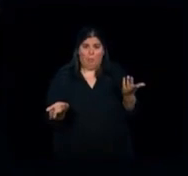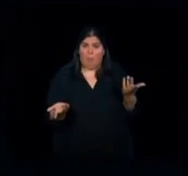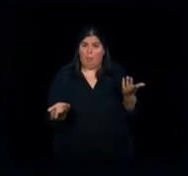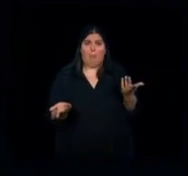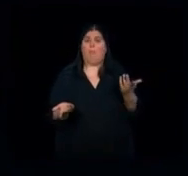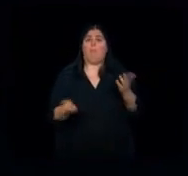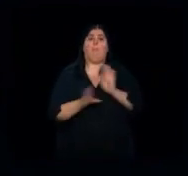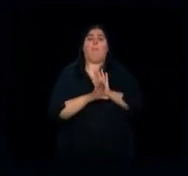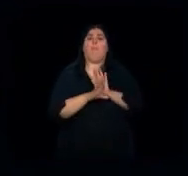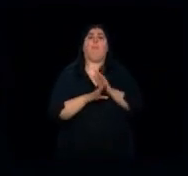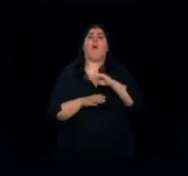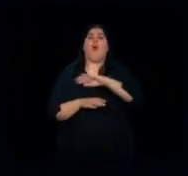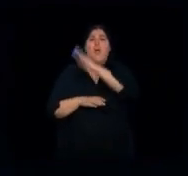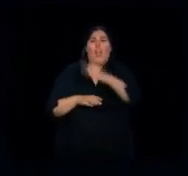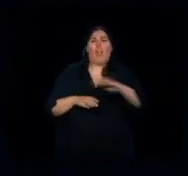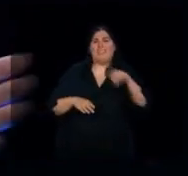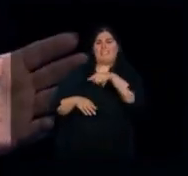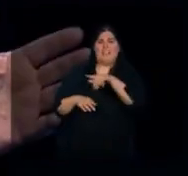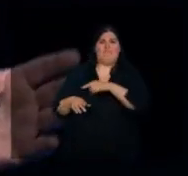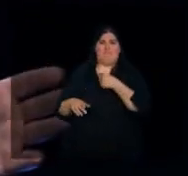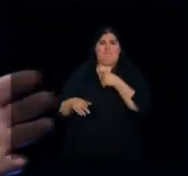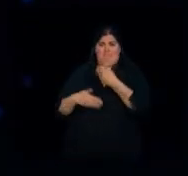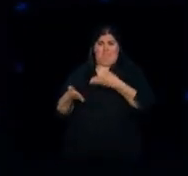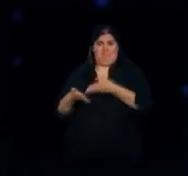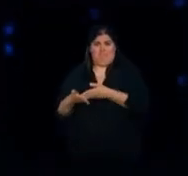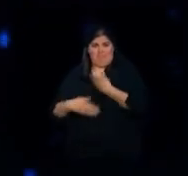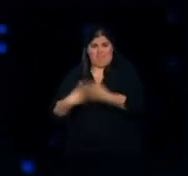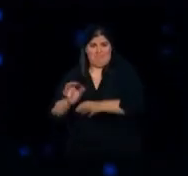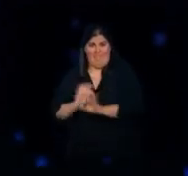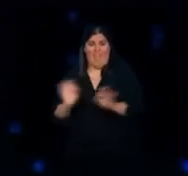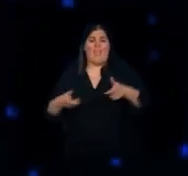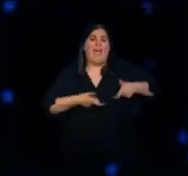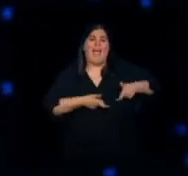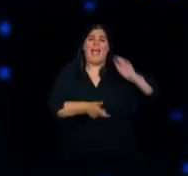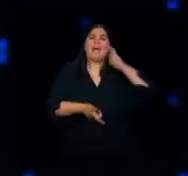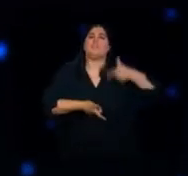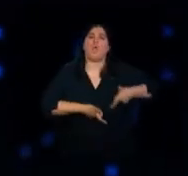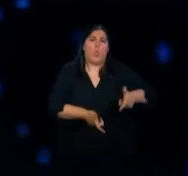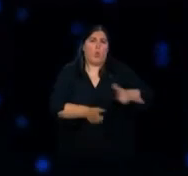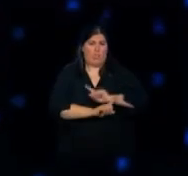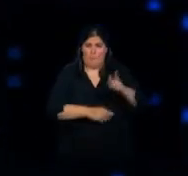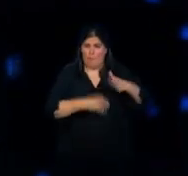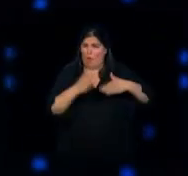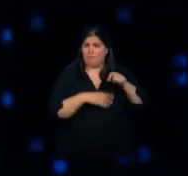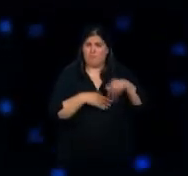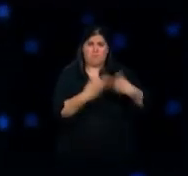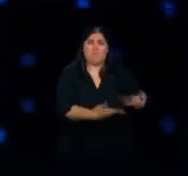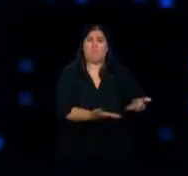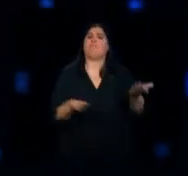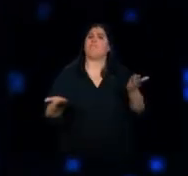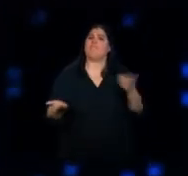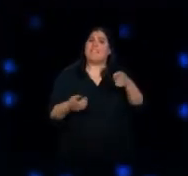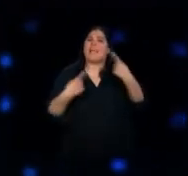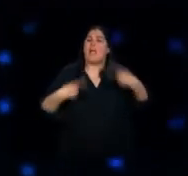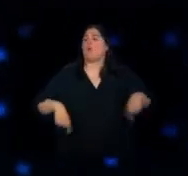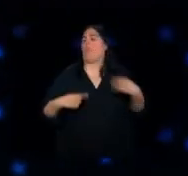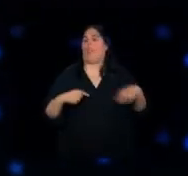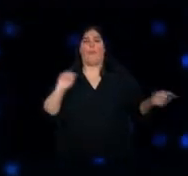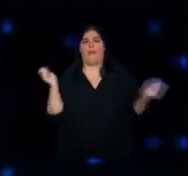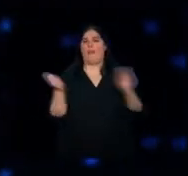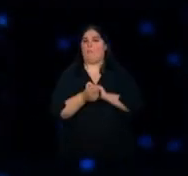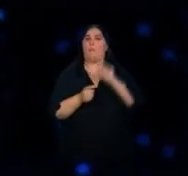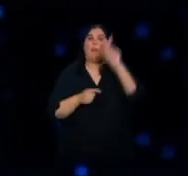Noa contra La cordillera de los Andes y tampoco se ha hecho el gasoducto hacia alnea Esas son las cosas que hay que